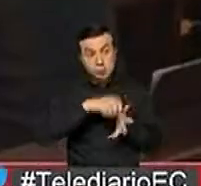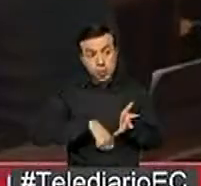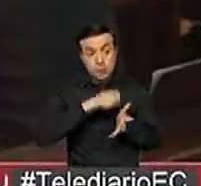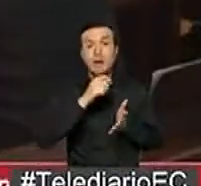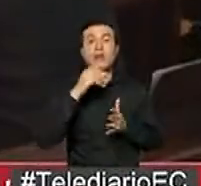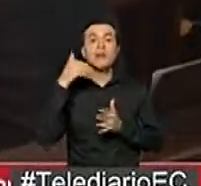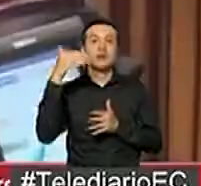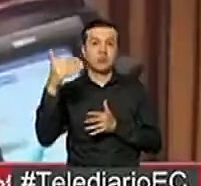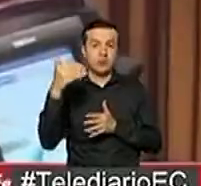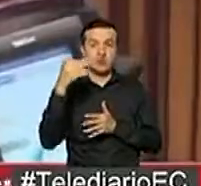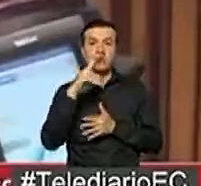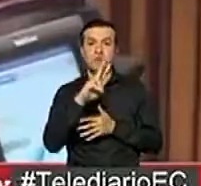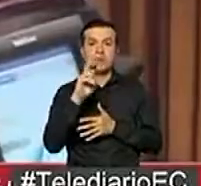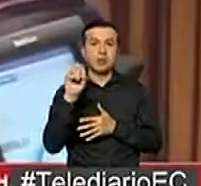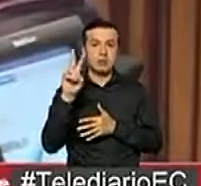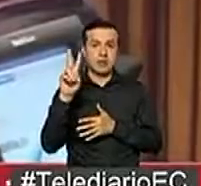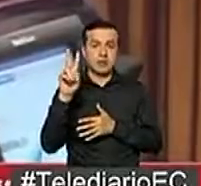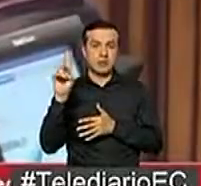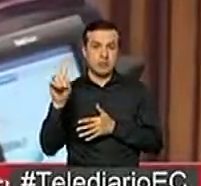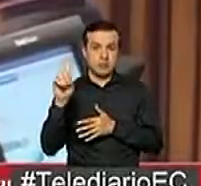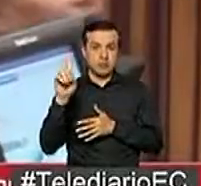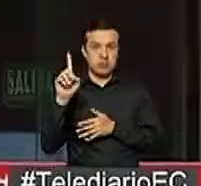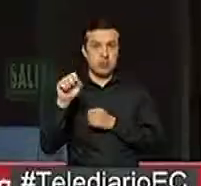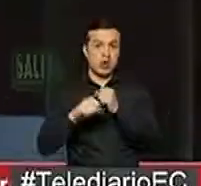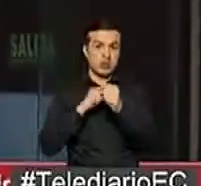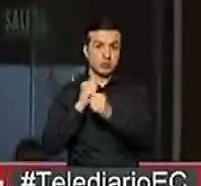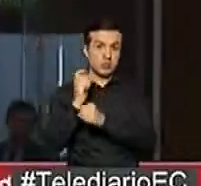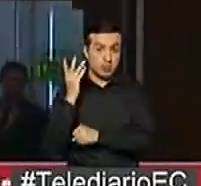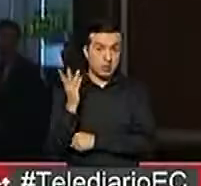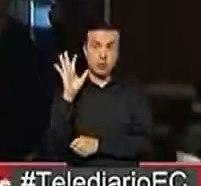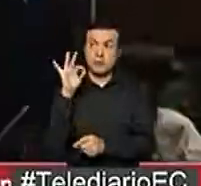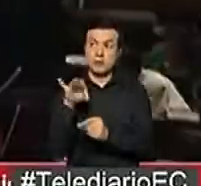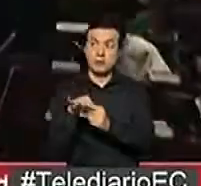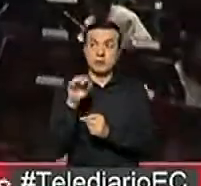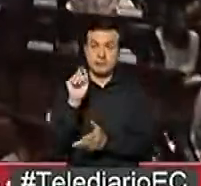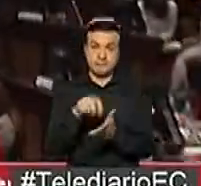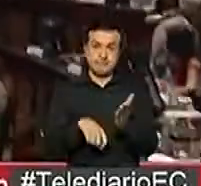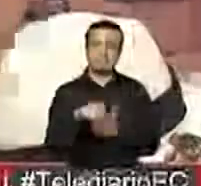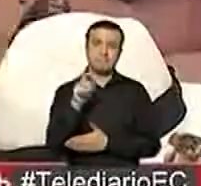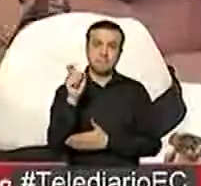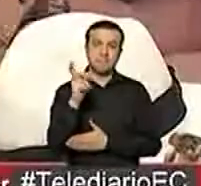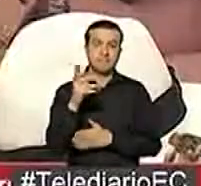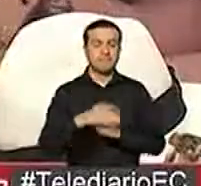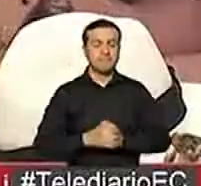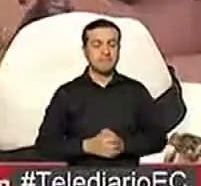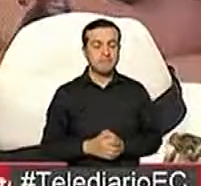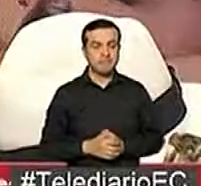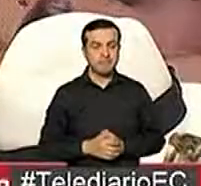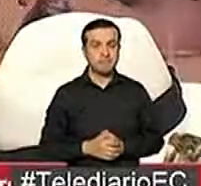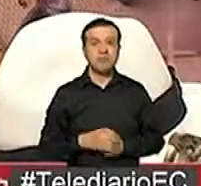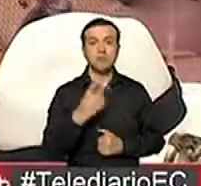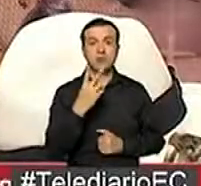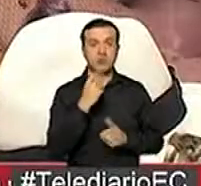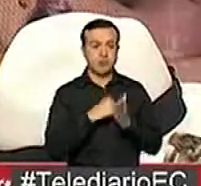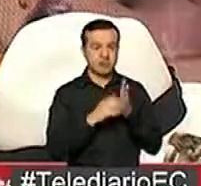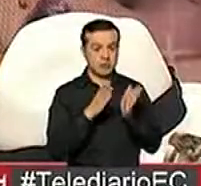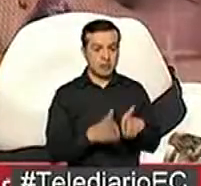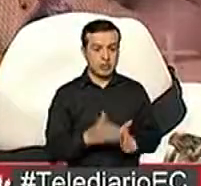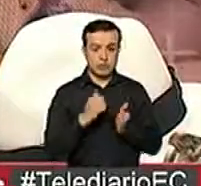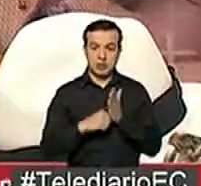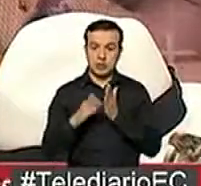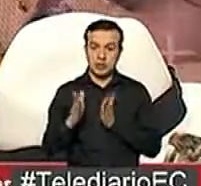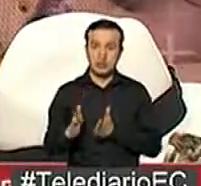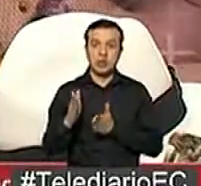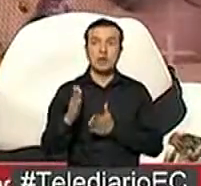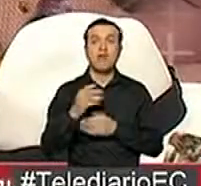vigencia antes de las próximas elecciones presidenciales del 2021. Ronito Apanta, Medios Públicos. Dos ministras del Tribunal de Defensa